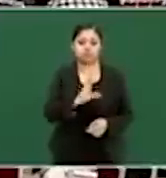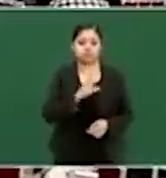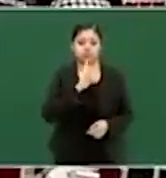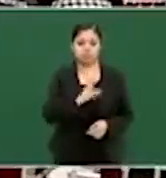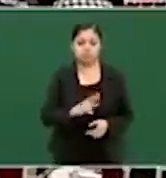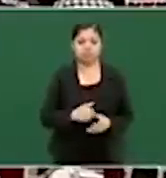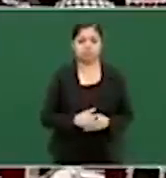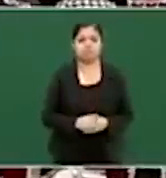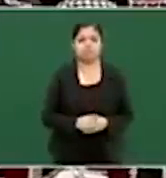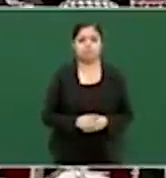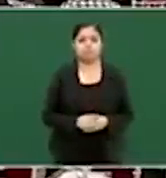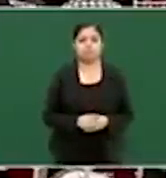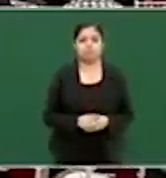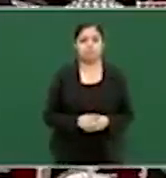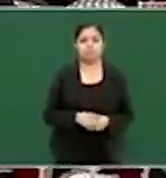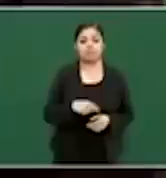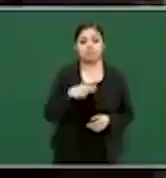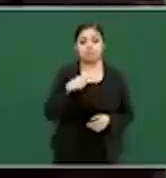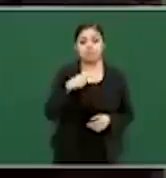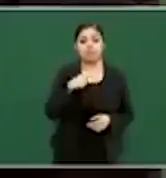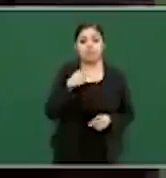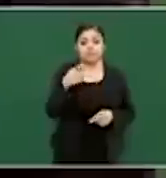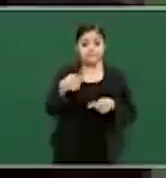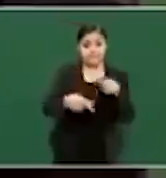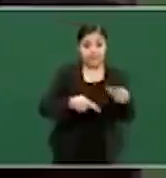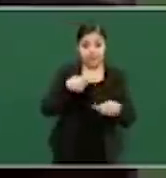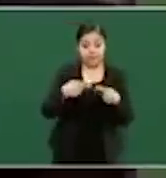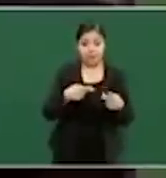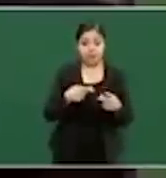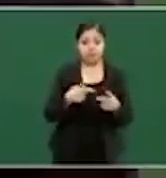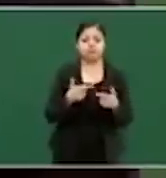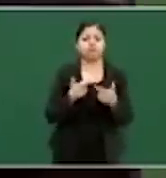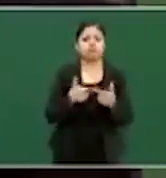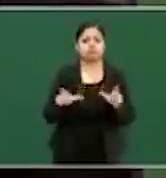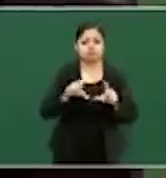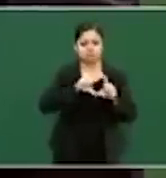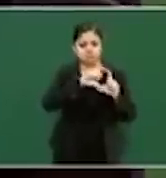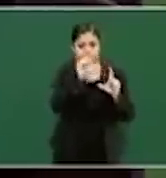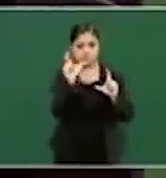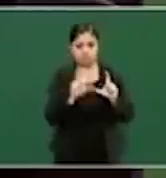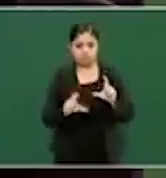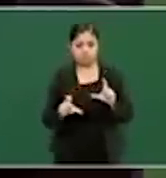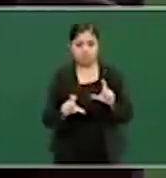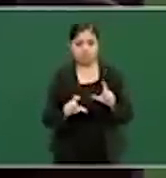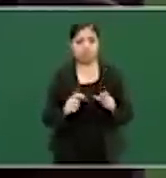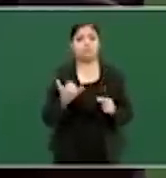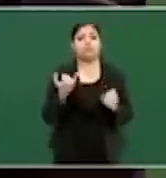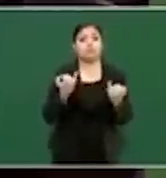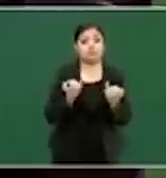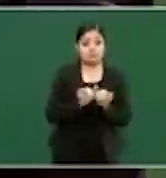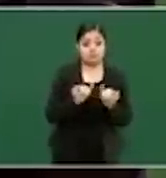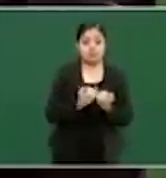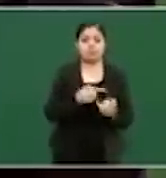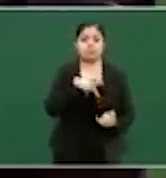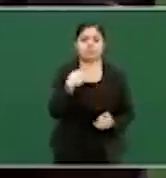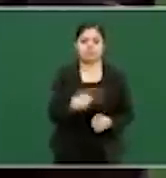lo nacional y para lo que tiene que ver con